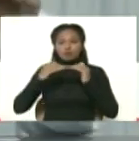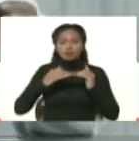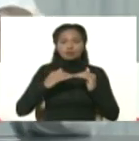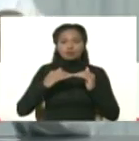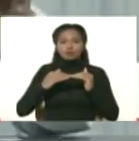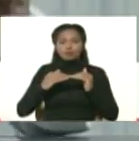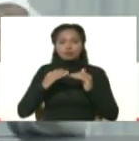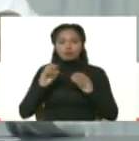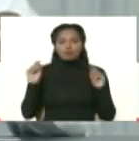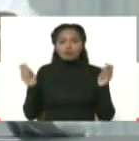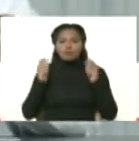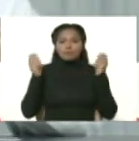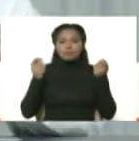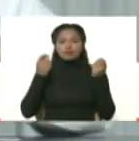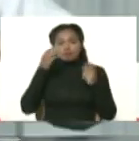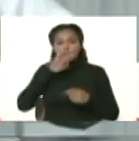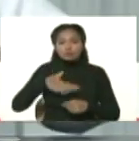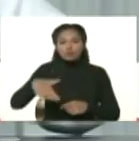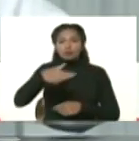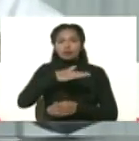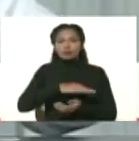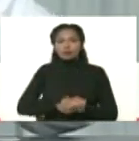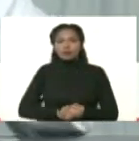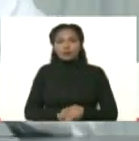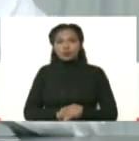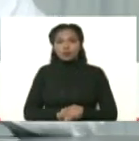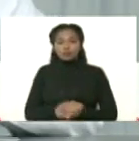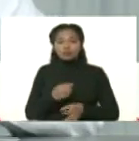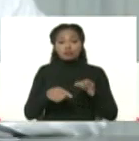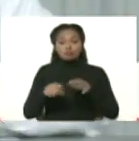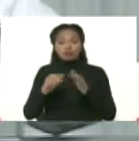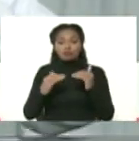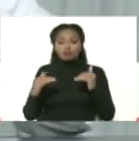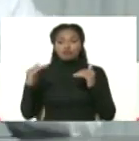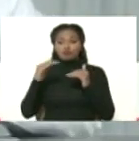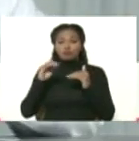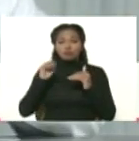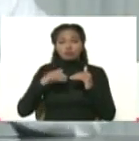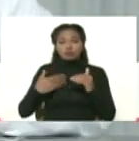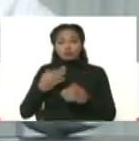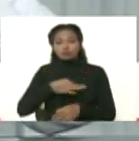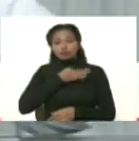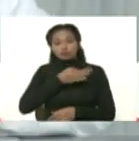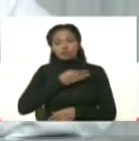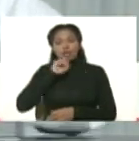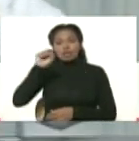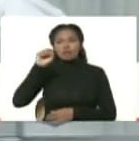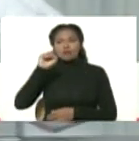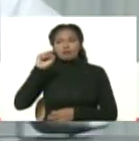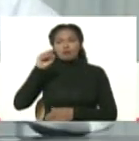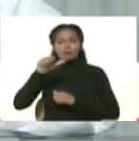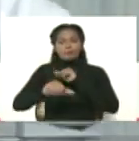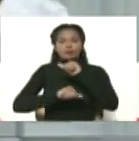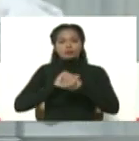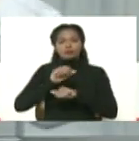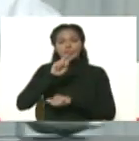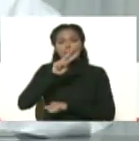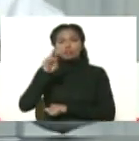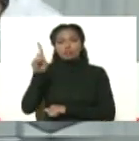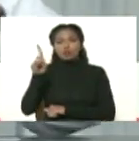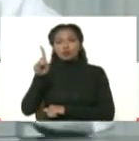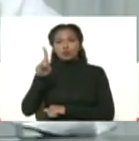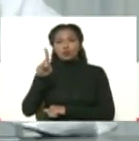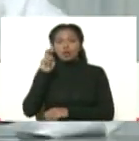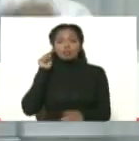de prosperidad para los pueblos. Estamos sembrando los valores supremos del socialismo para el siglo XXI, que es